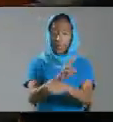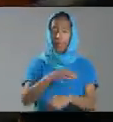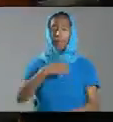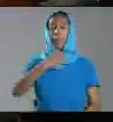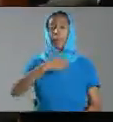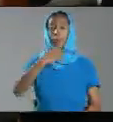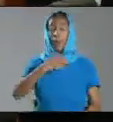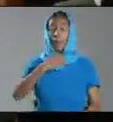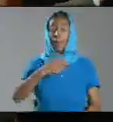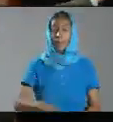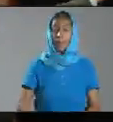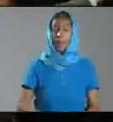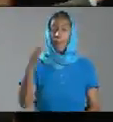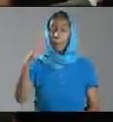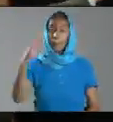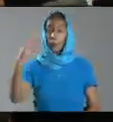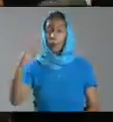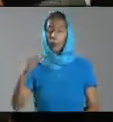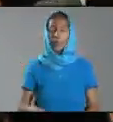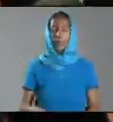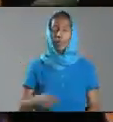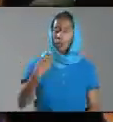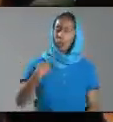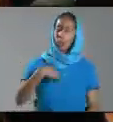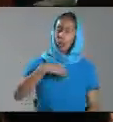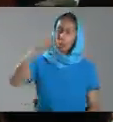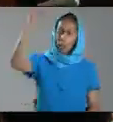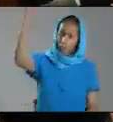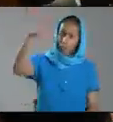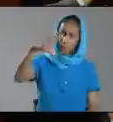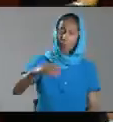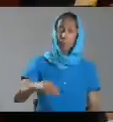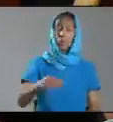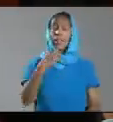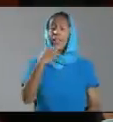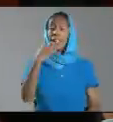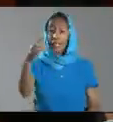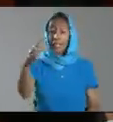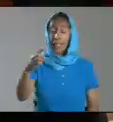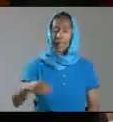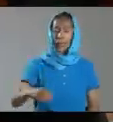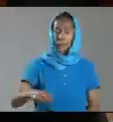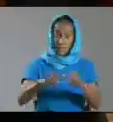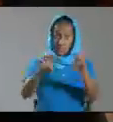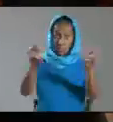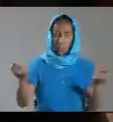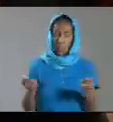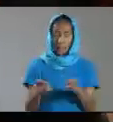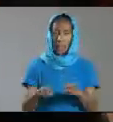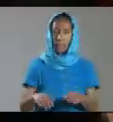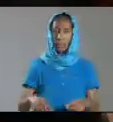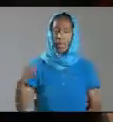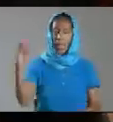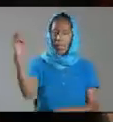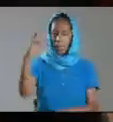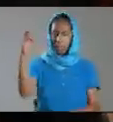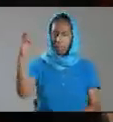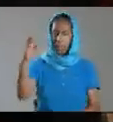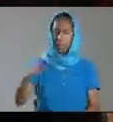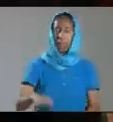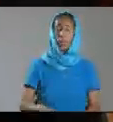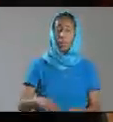pastoralmente, magistralmente. Los bendecimos y les declaramos a las potestades, a los principados, a